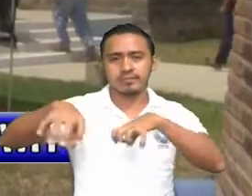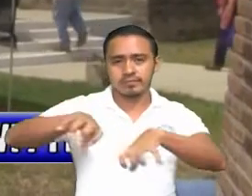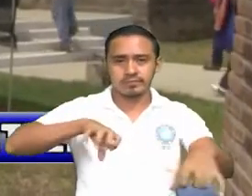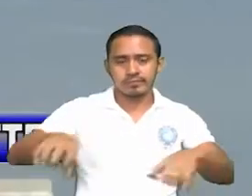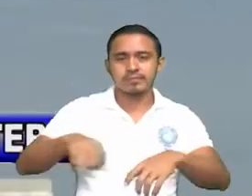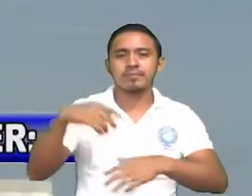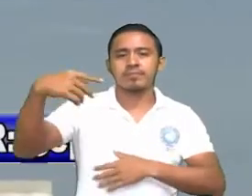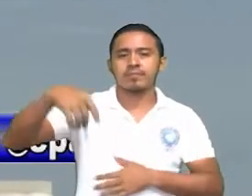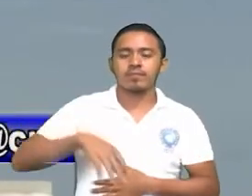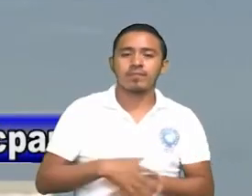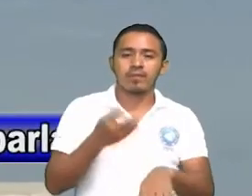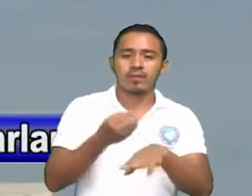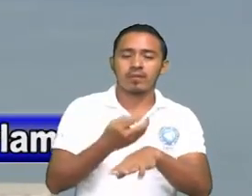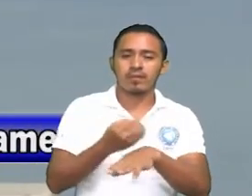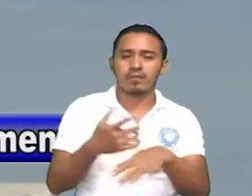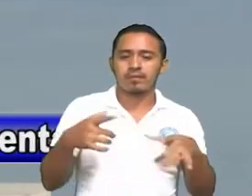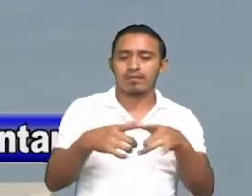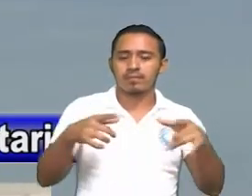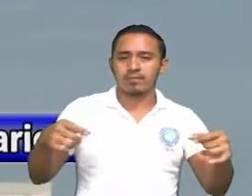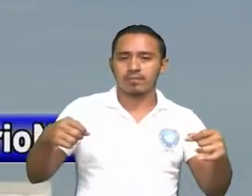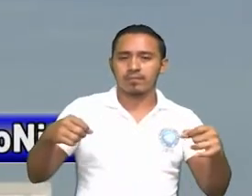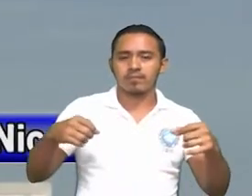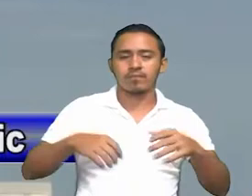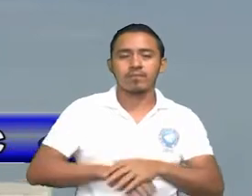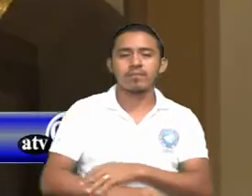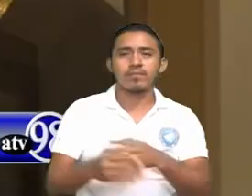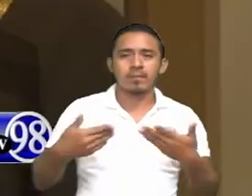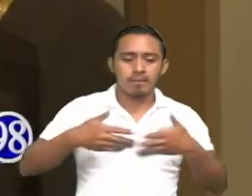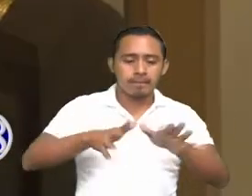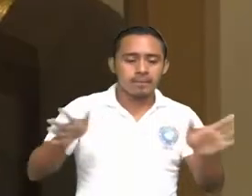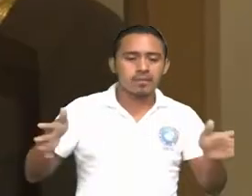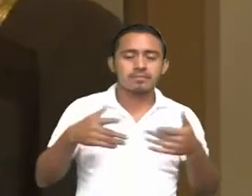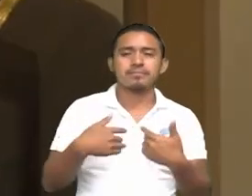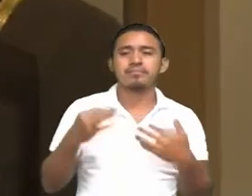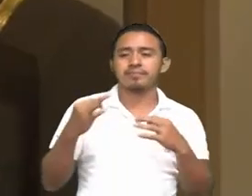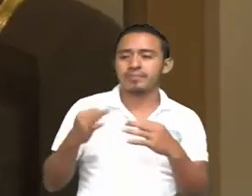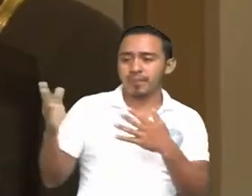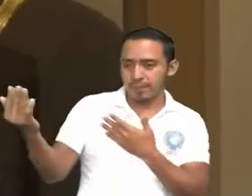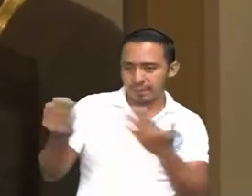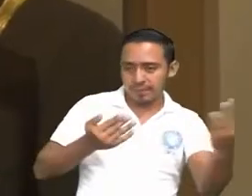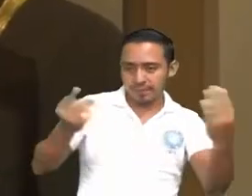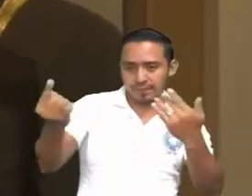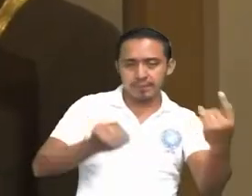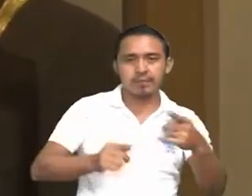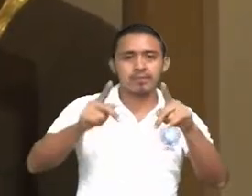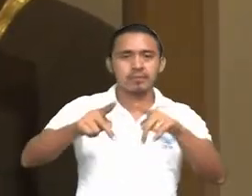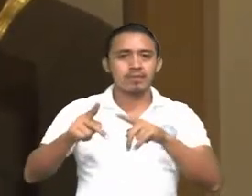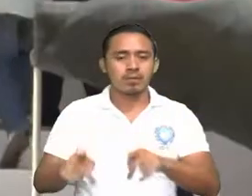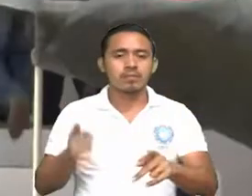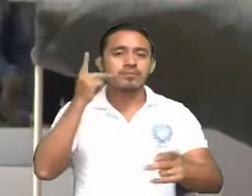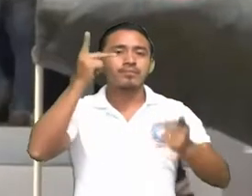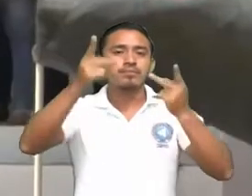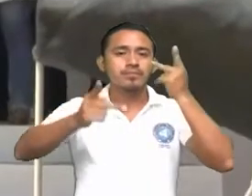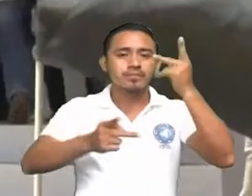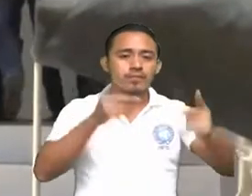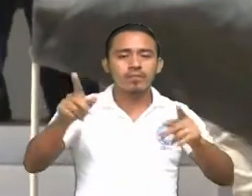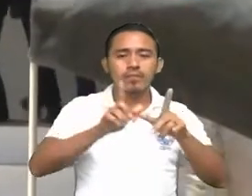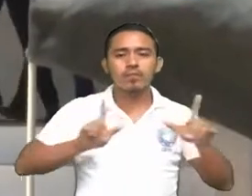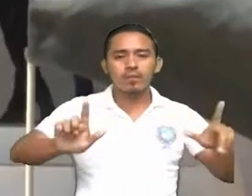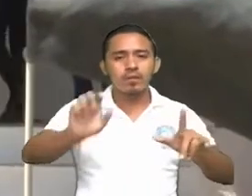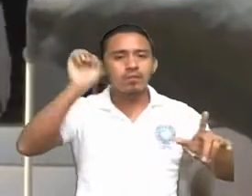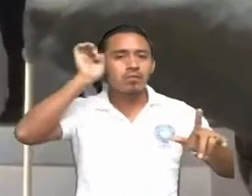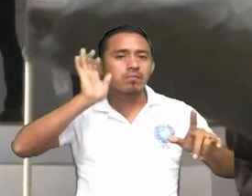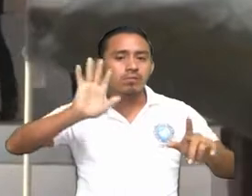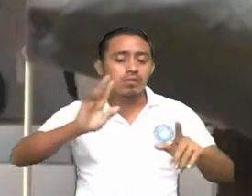alcaldías del Poder Ciudadano de este departamento abren sus puertas de par en par para que la ciudadanía visite los sitios turísticos